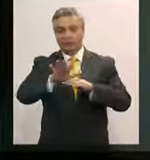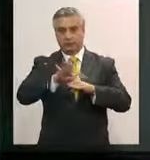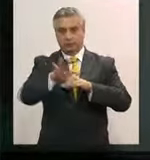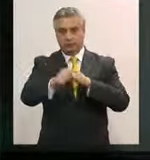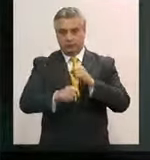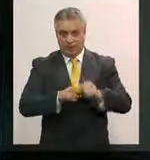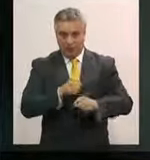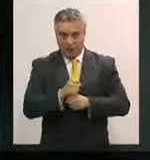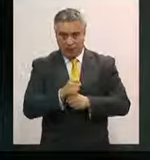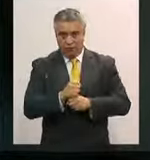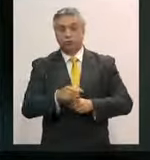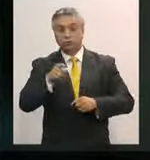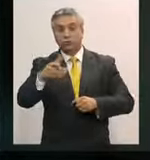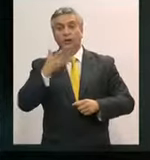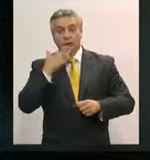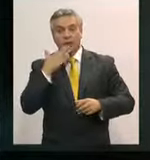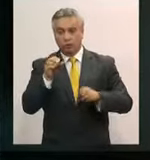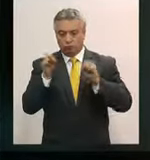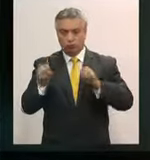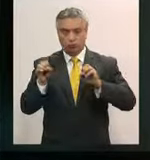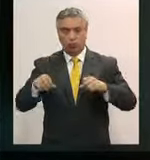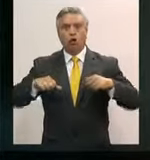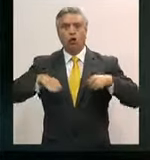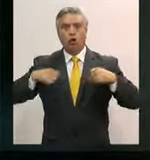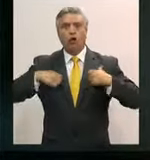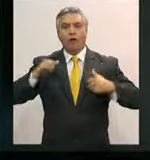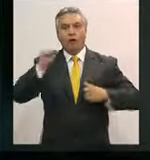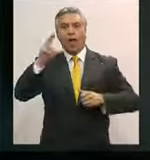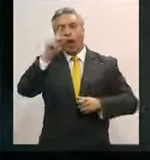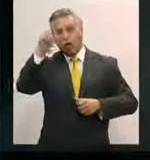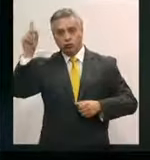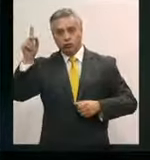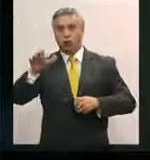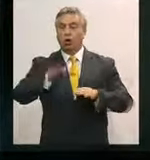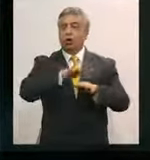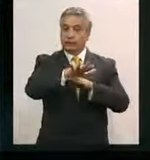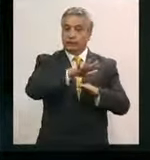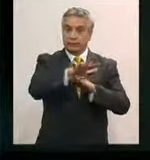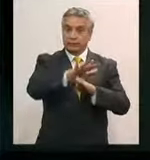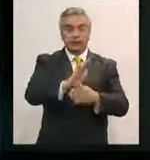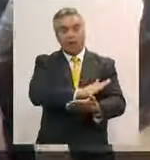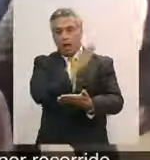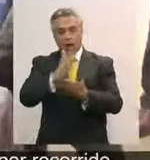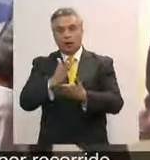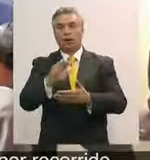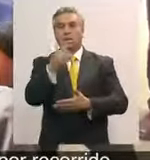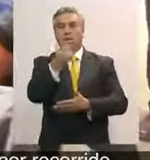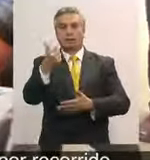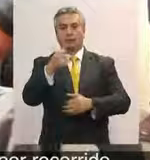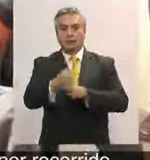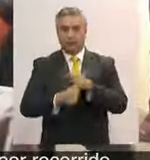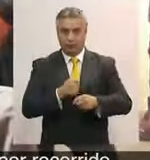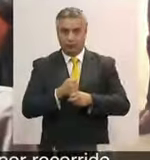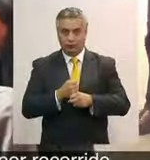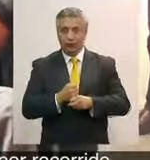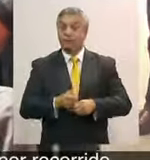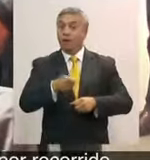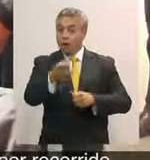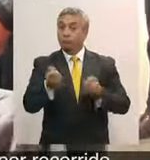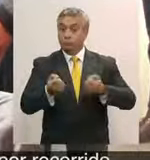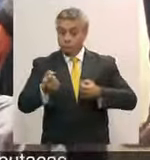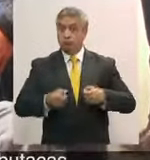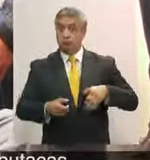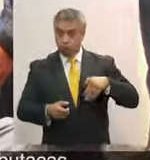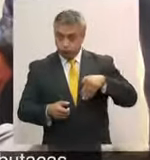cursos laborales para jóvenes y adultos desde los 15 hasta los 26 años. El nuevo vehículo cuenta con una capacidad